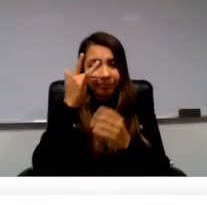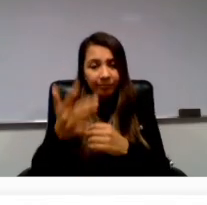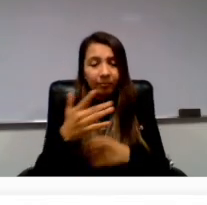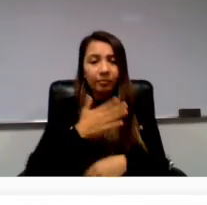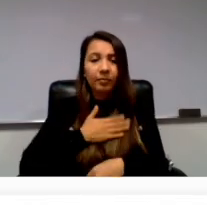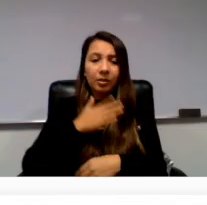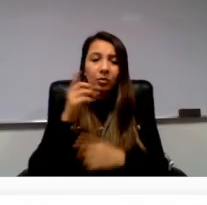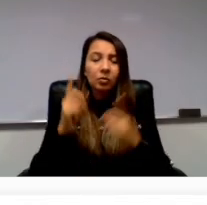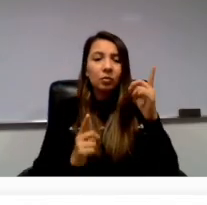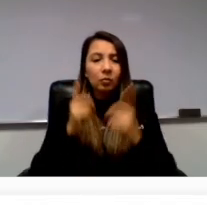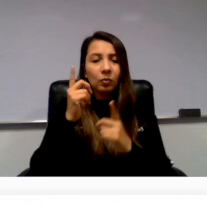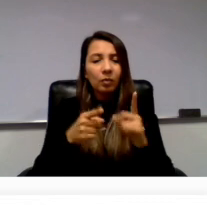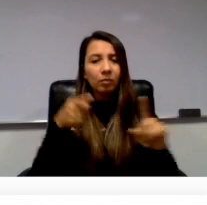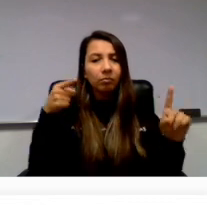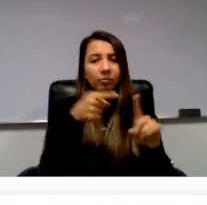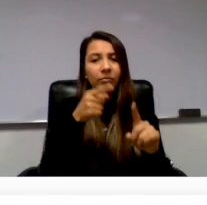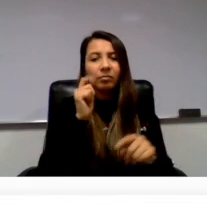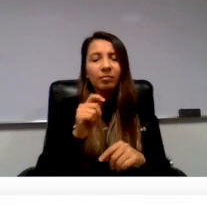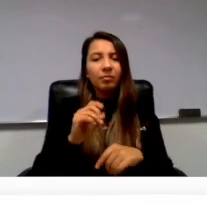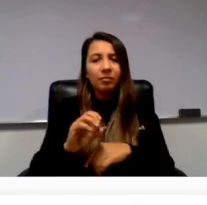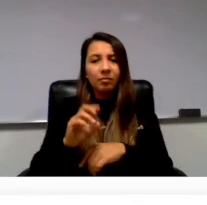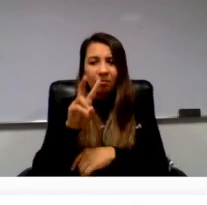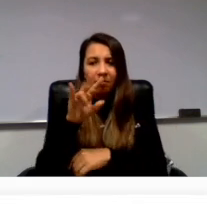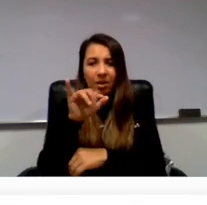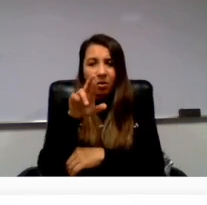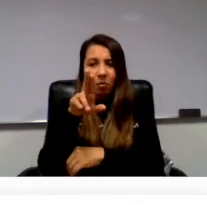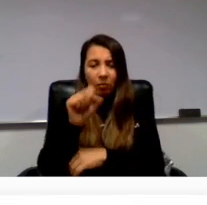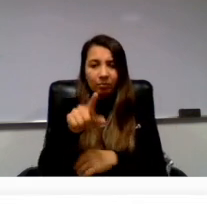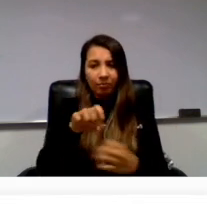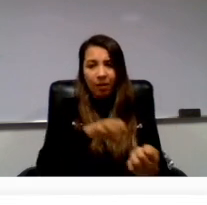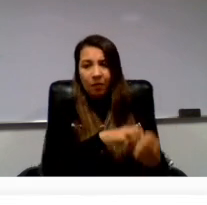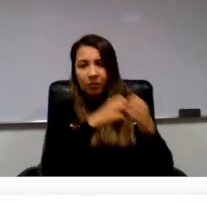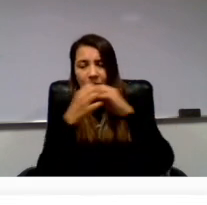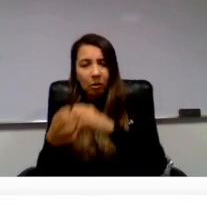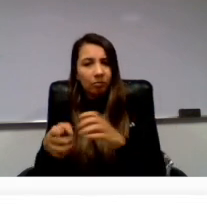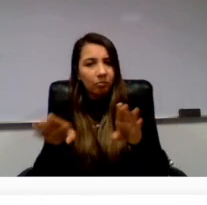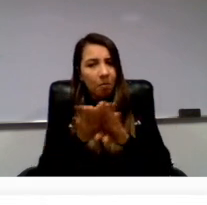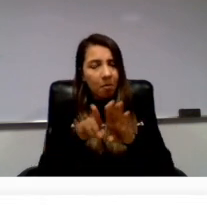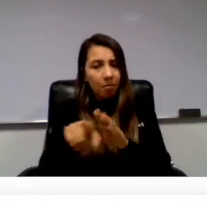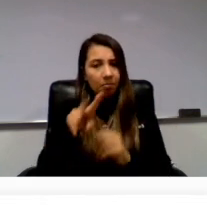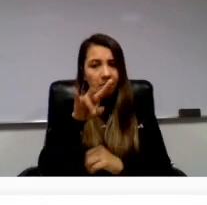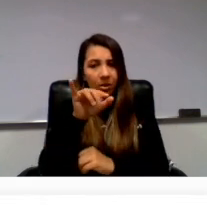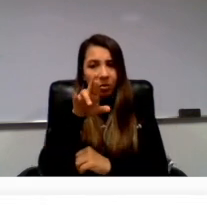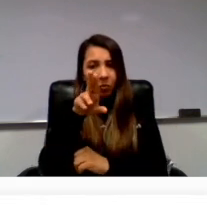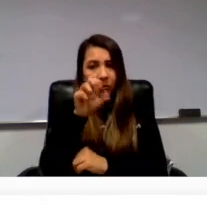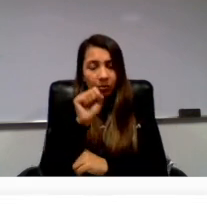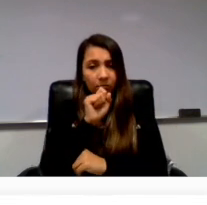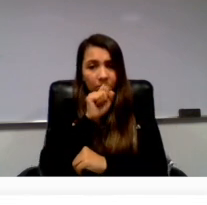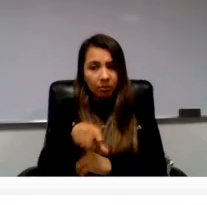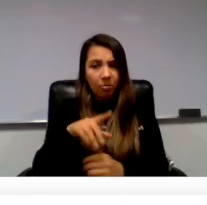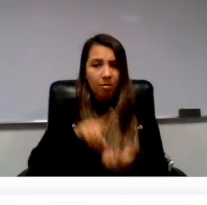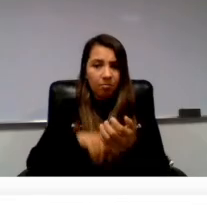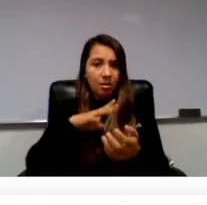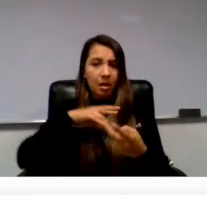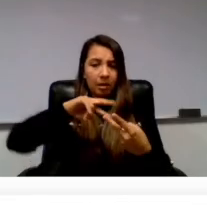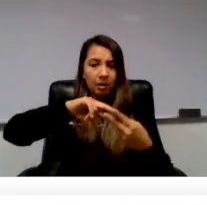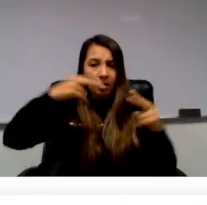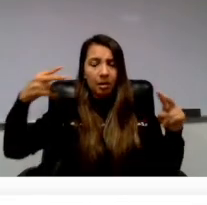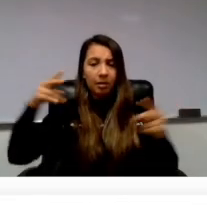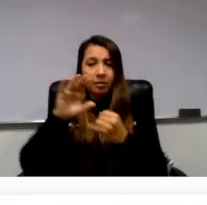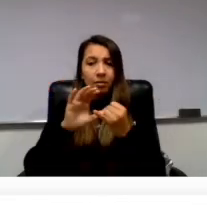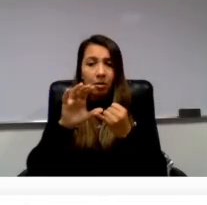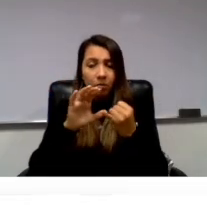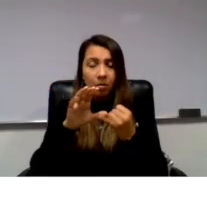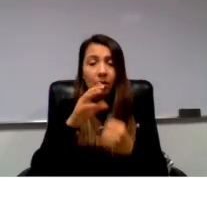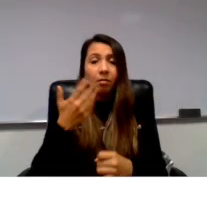duda es sobre el papel de los virus en estos modelos evolutivos. Los virus también incorporan material genético en las células.